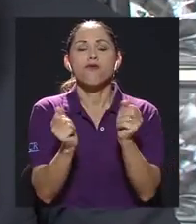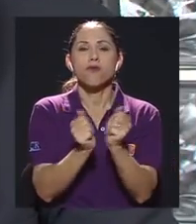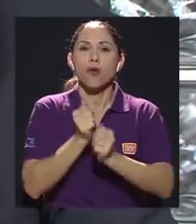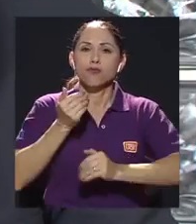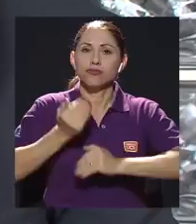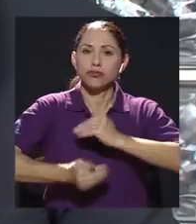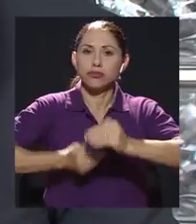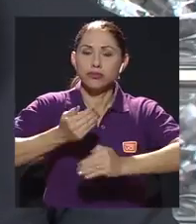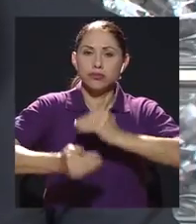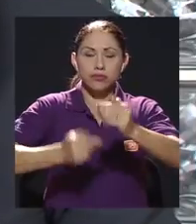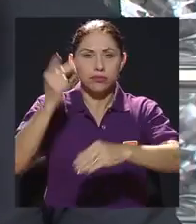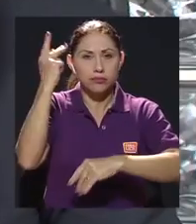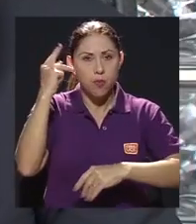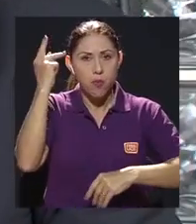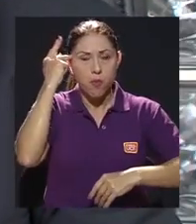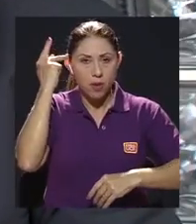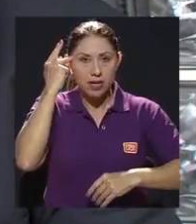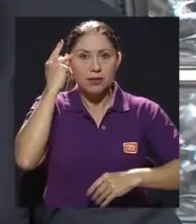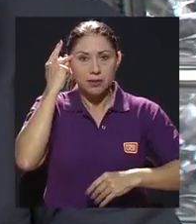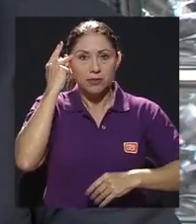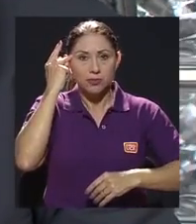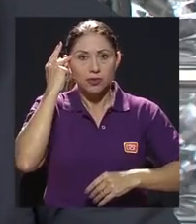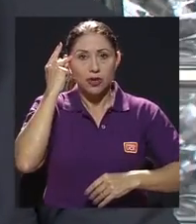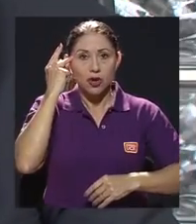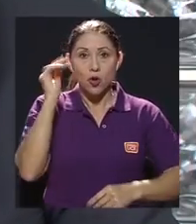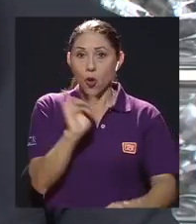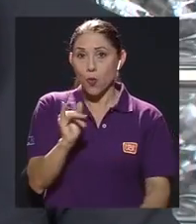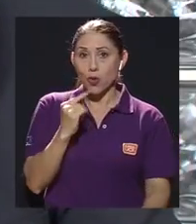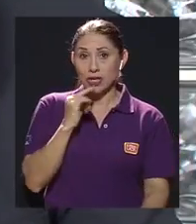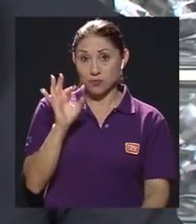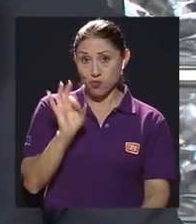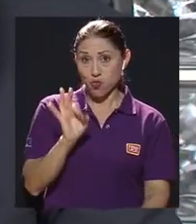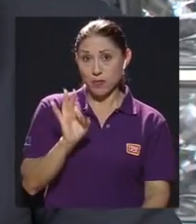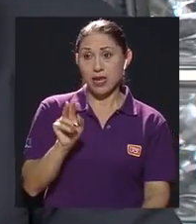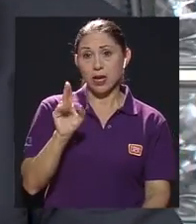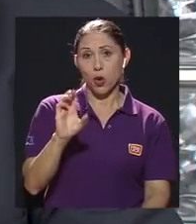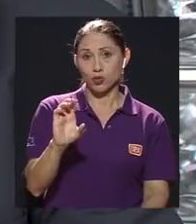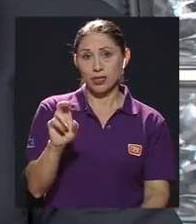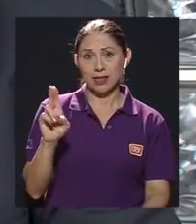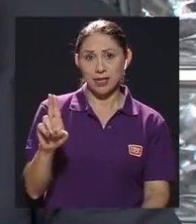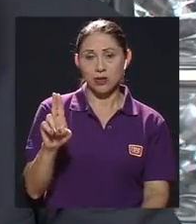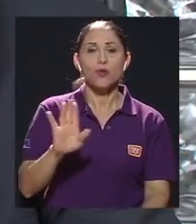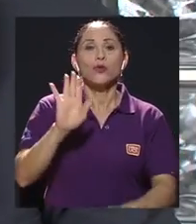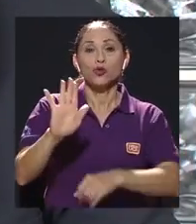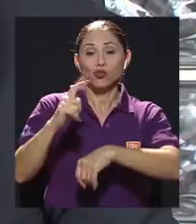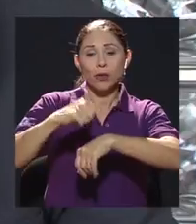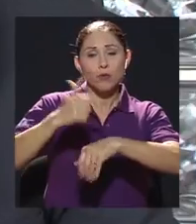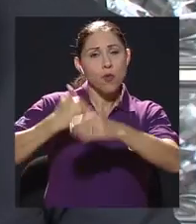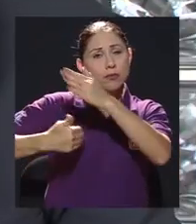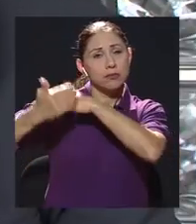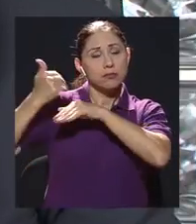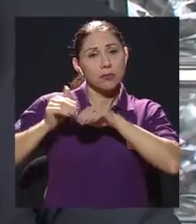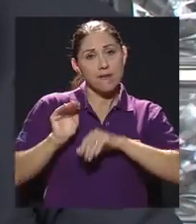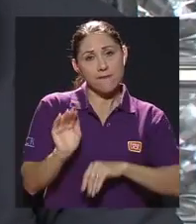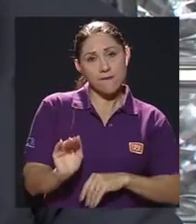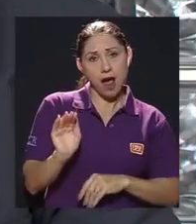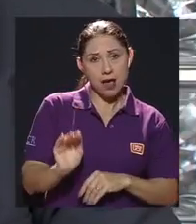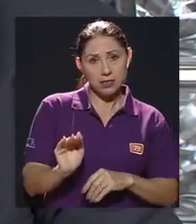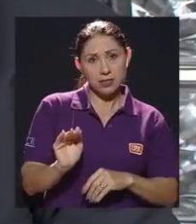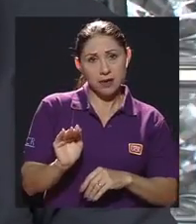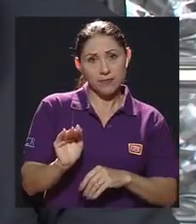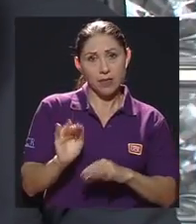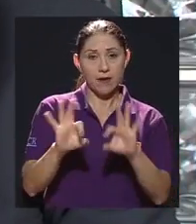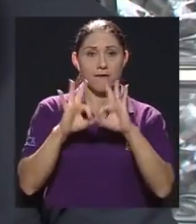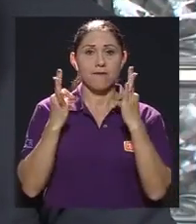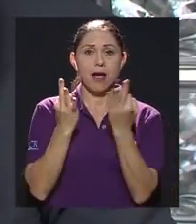políticos que señala muy bien Constantino. Su infancia está atravesada